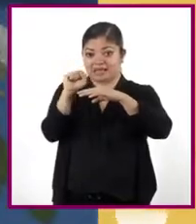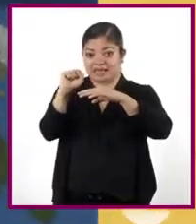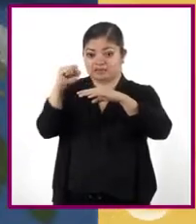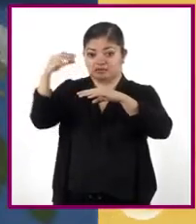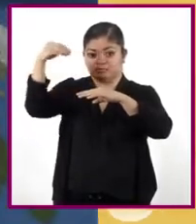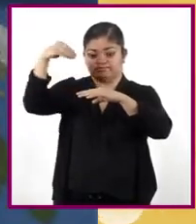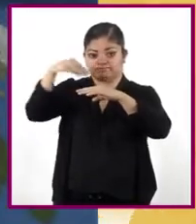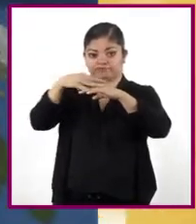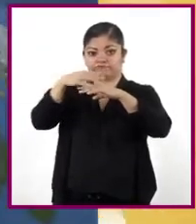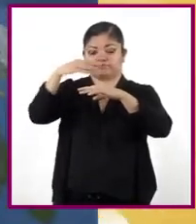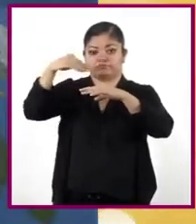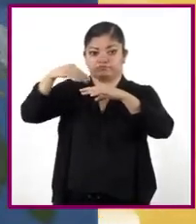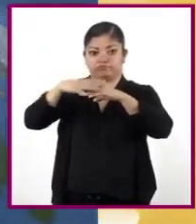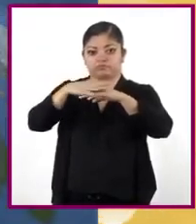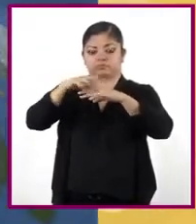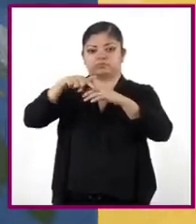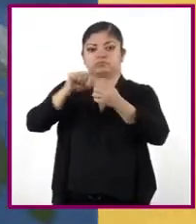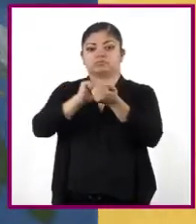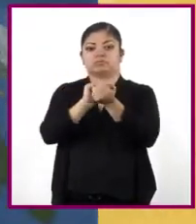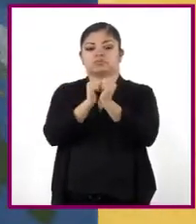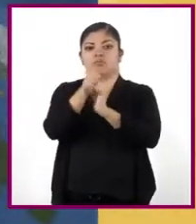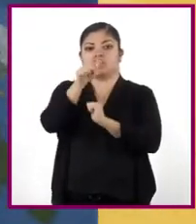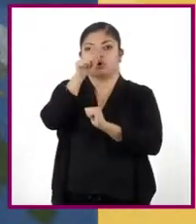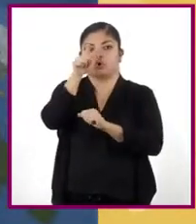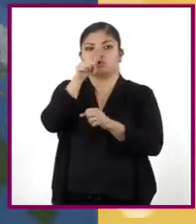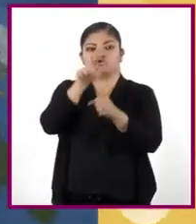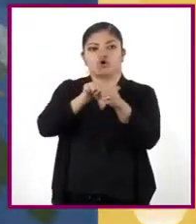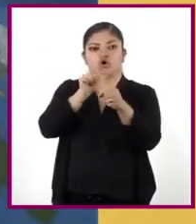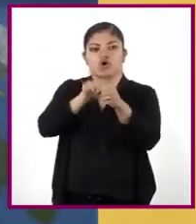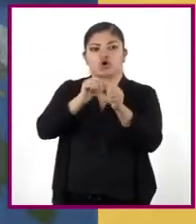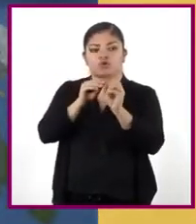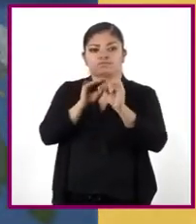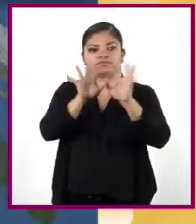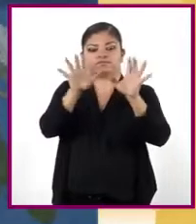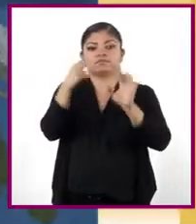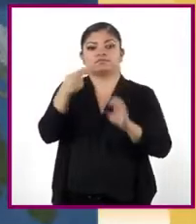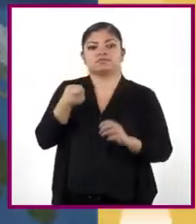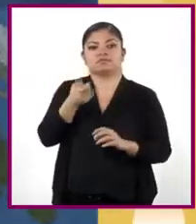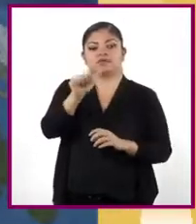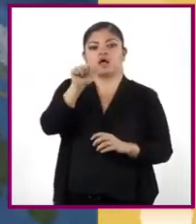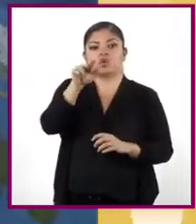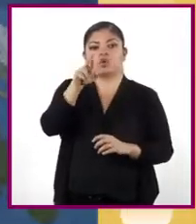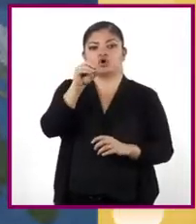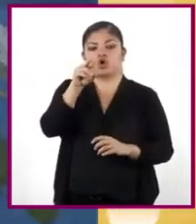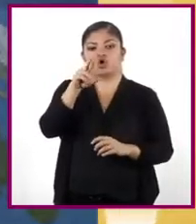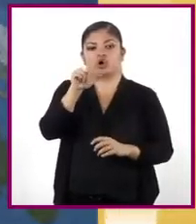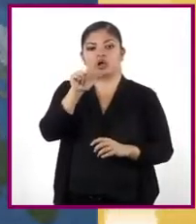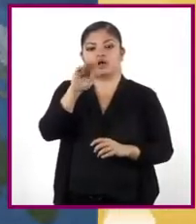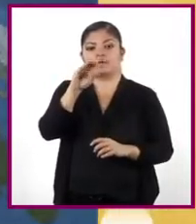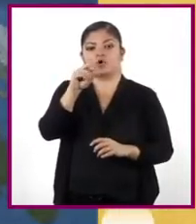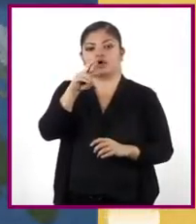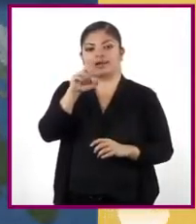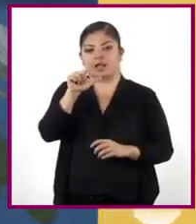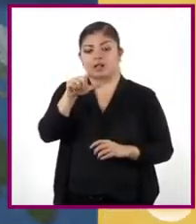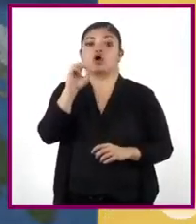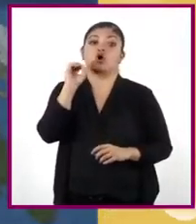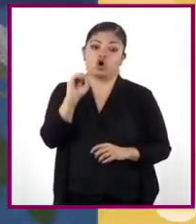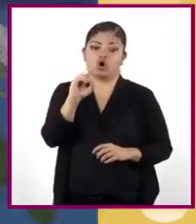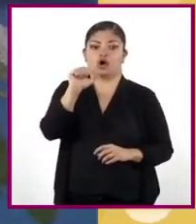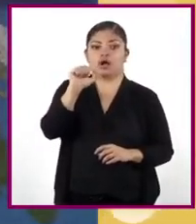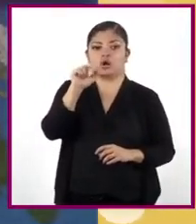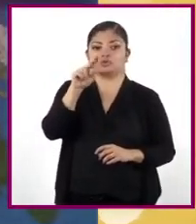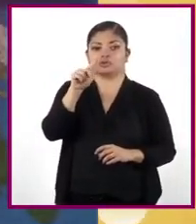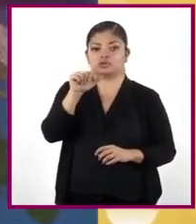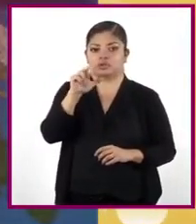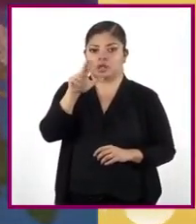terrestre, generan en estas una emisión de luz de colores que recibe el nombre de aurora boreal o austral, según el hemisferio.